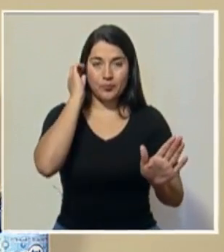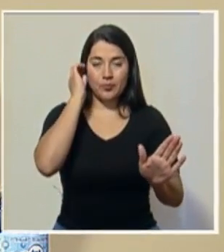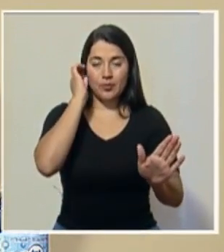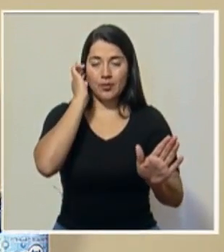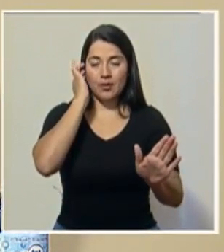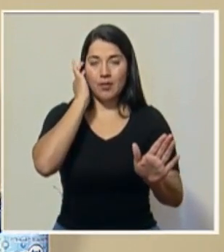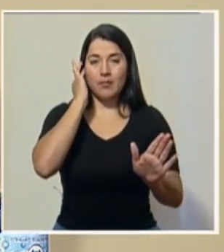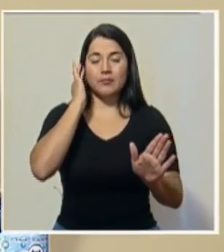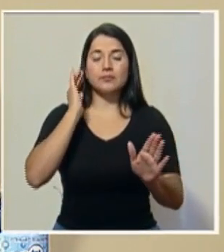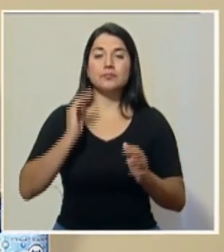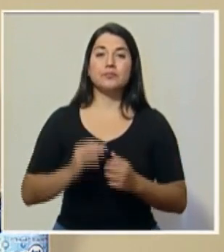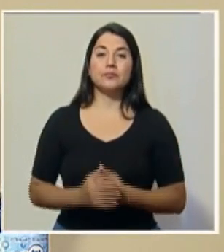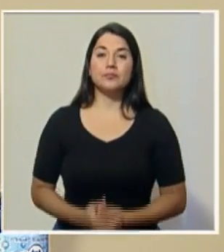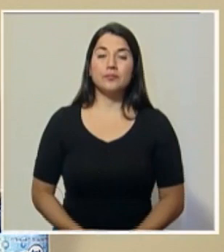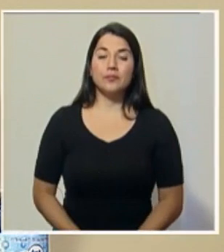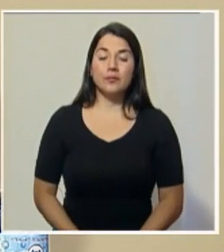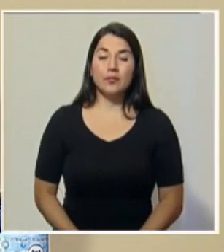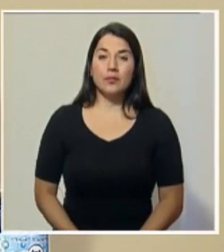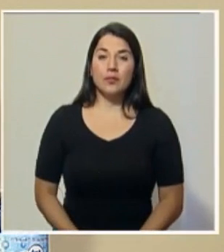para